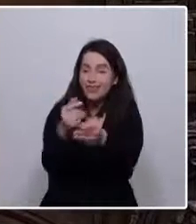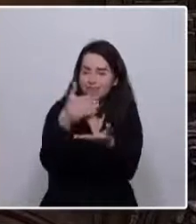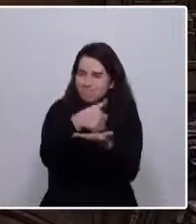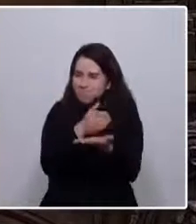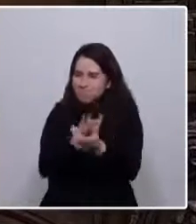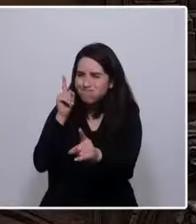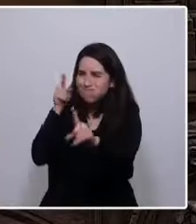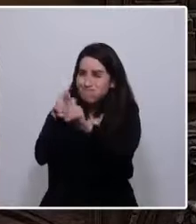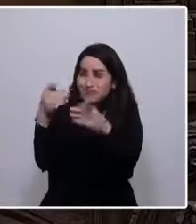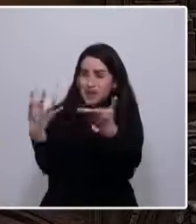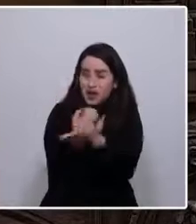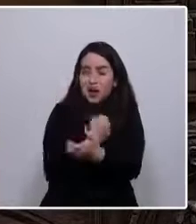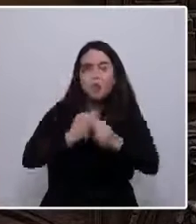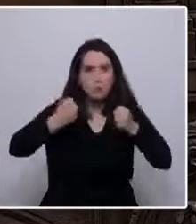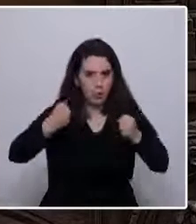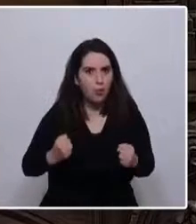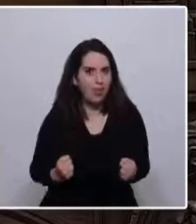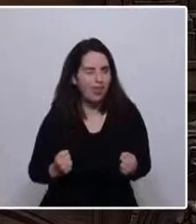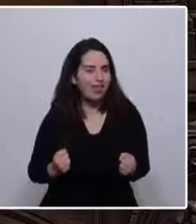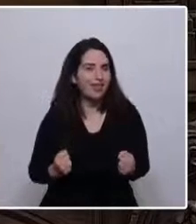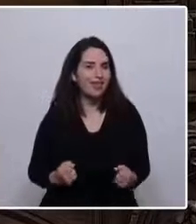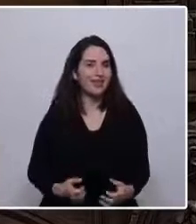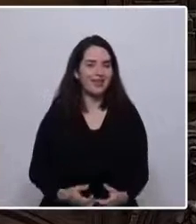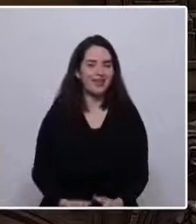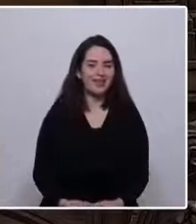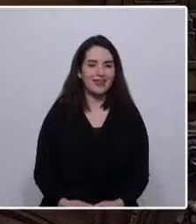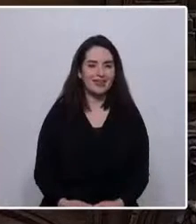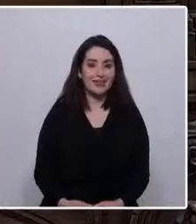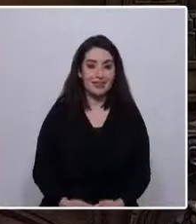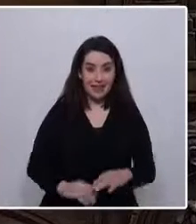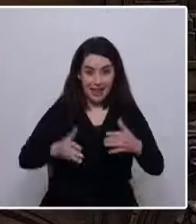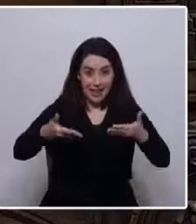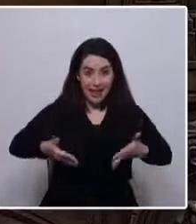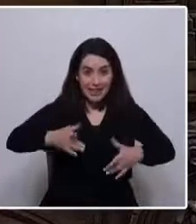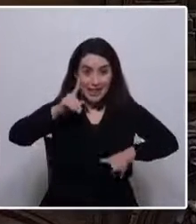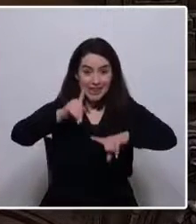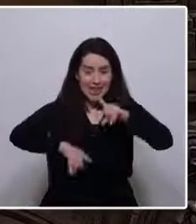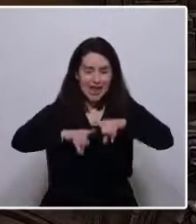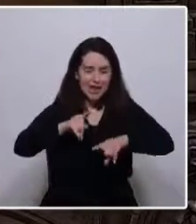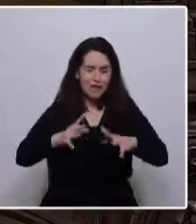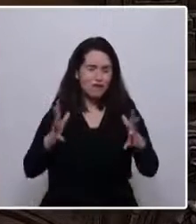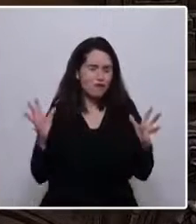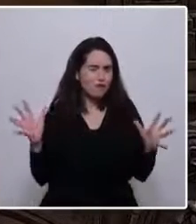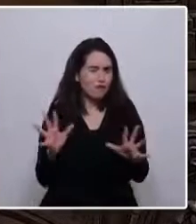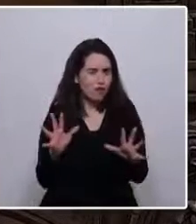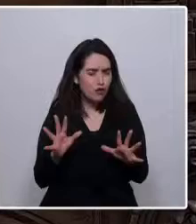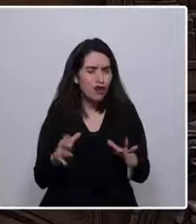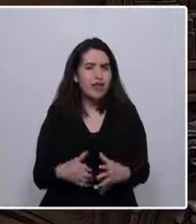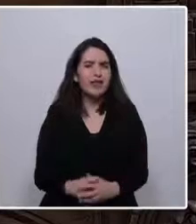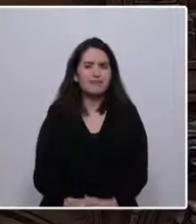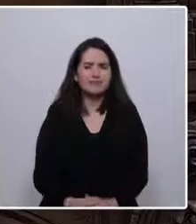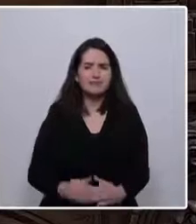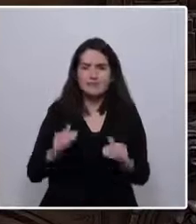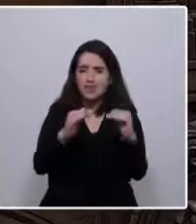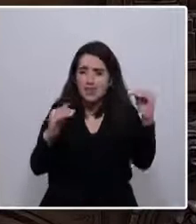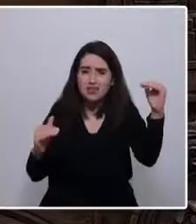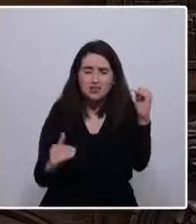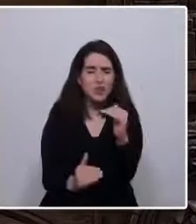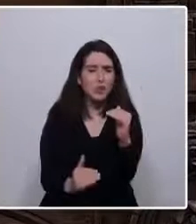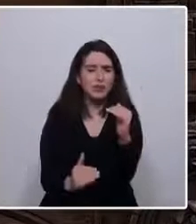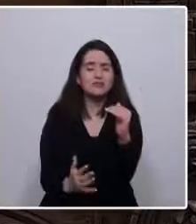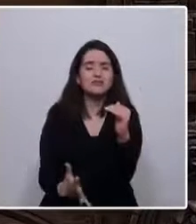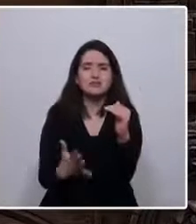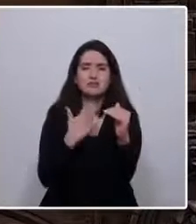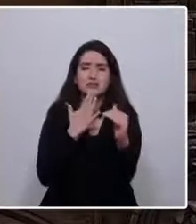factible incluso en esta tierra brutal desigual y explotada